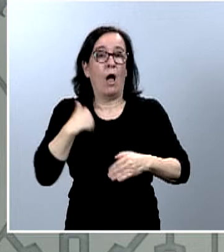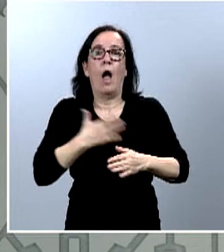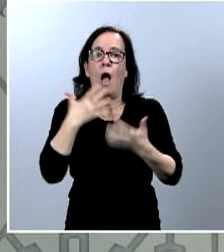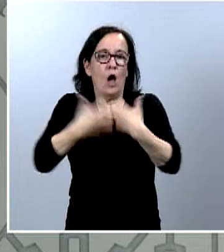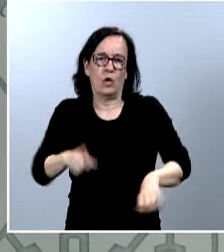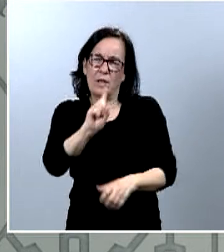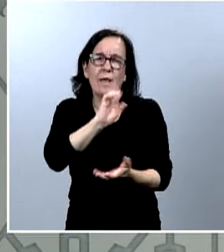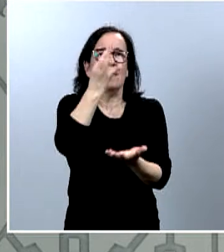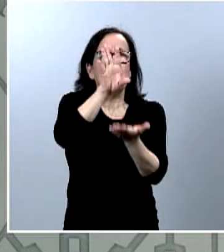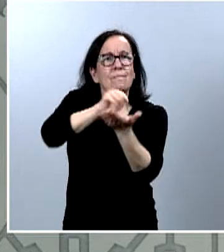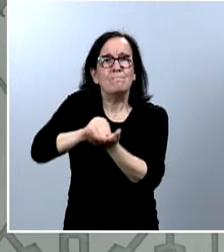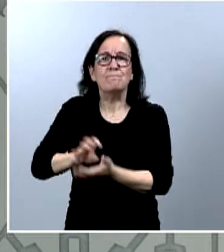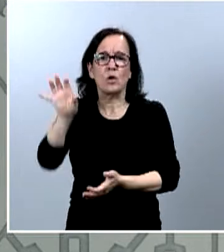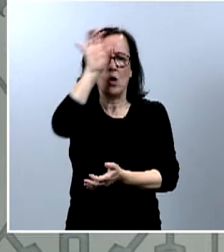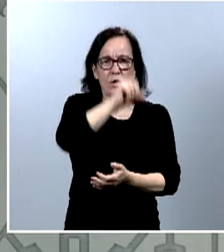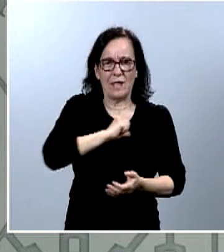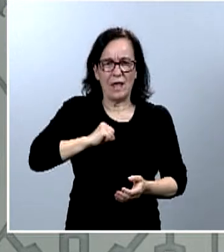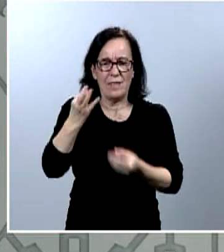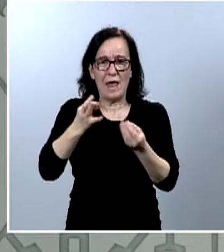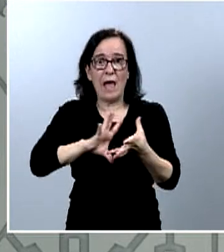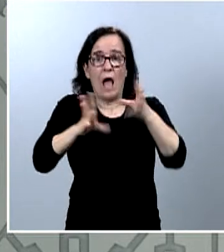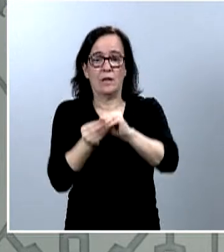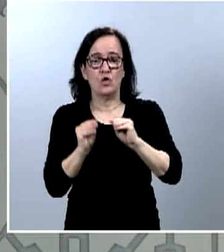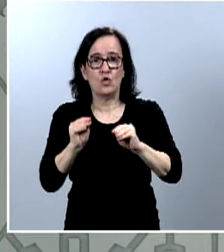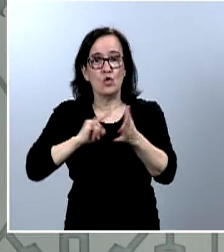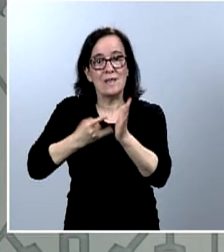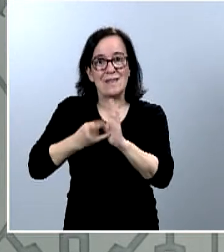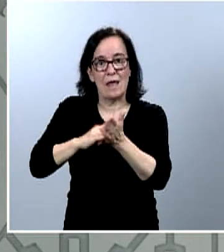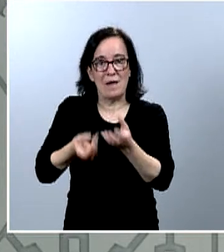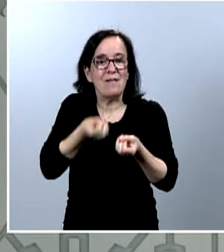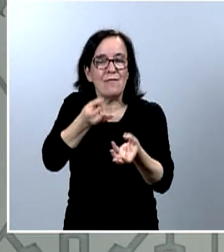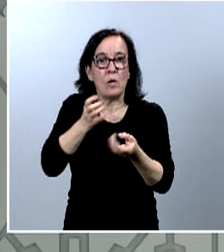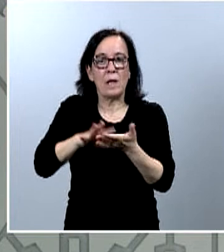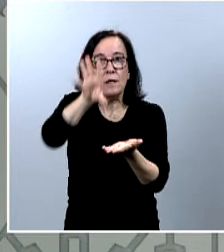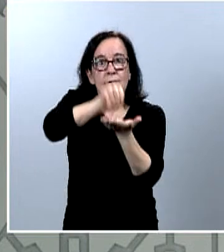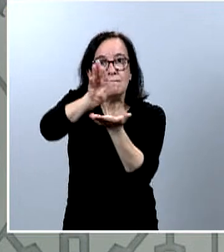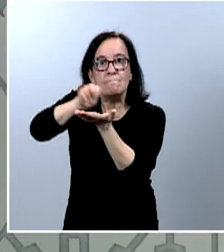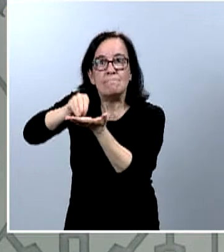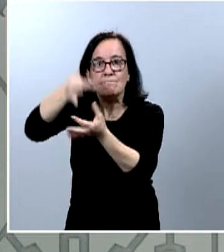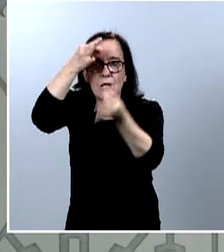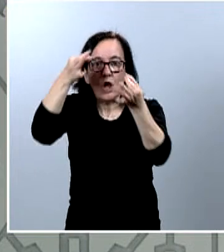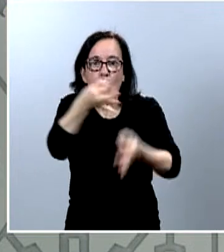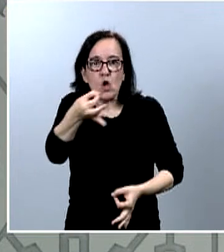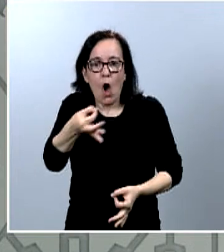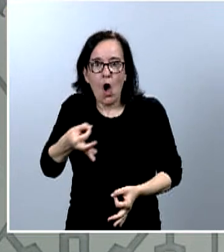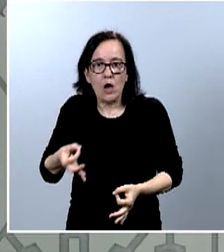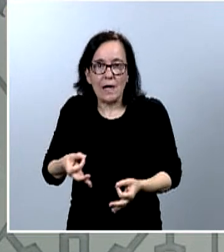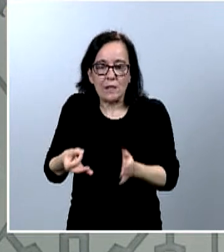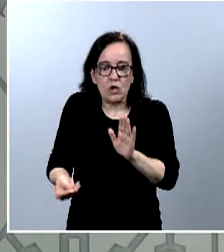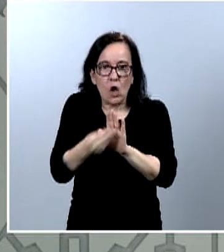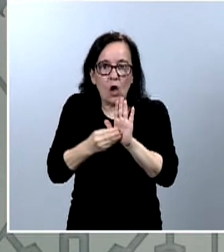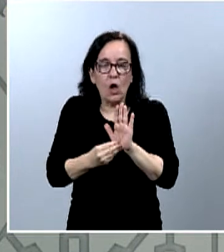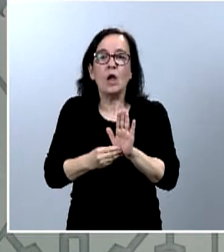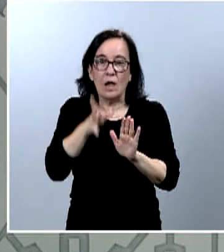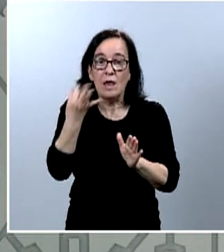las comunidades autónomas, que tienen que adaptar sus sistemas de información para recoger esos datos correctamente y, por lo tanto, tenemos que dar el